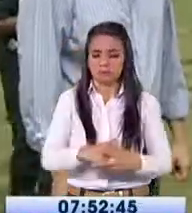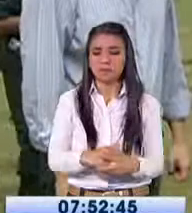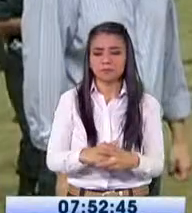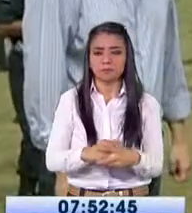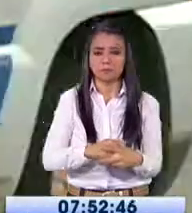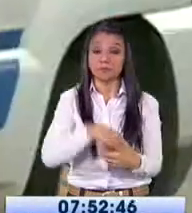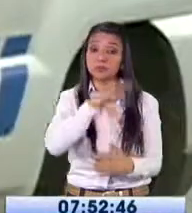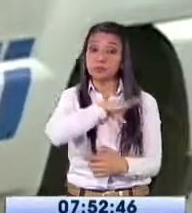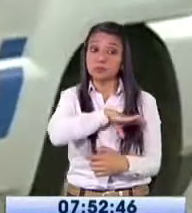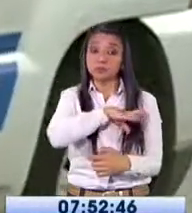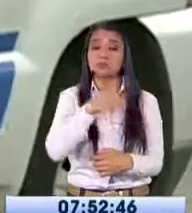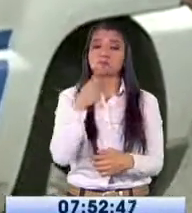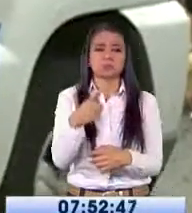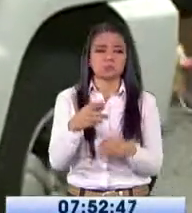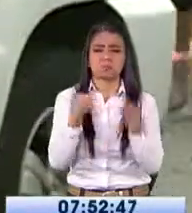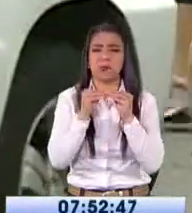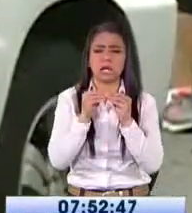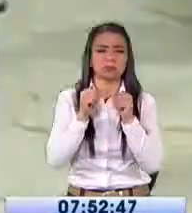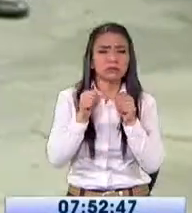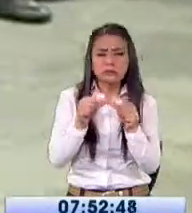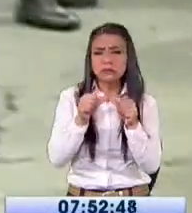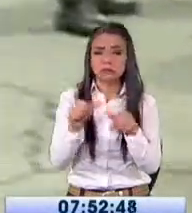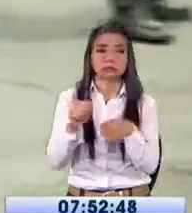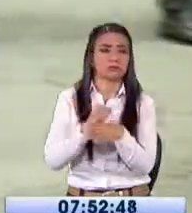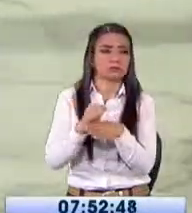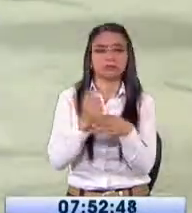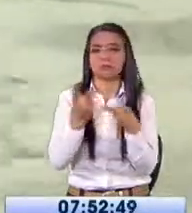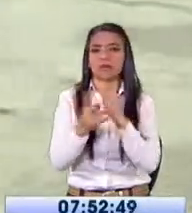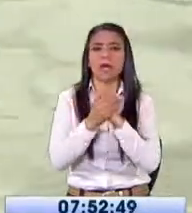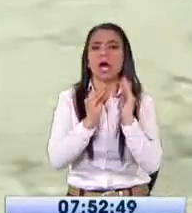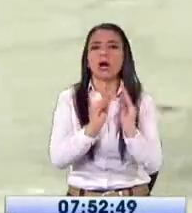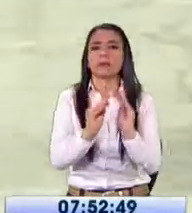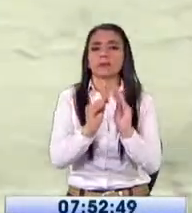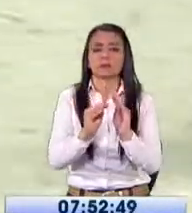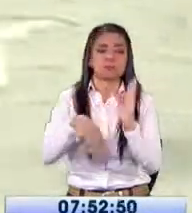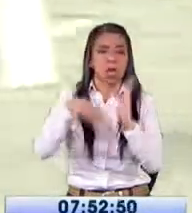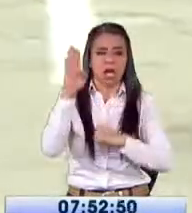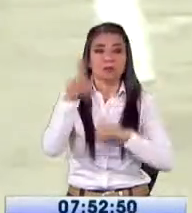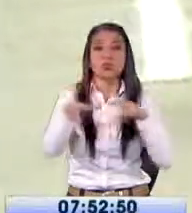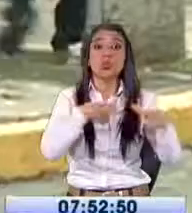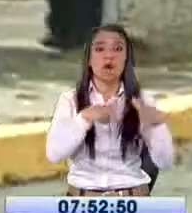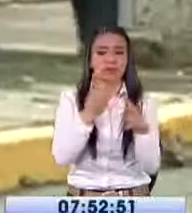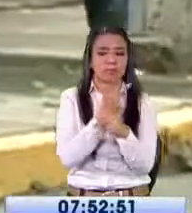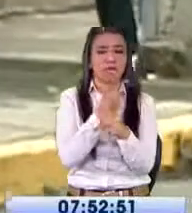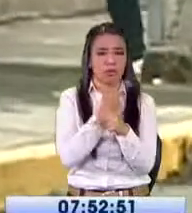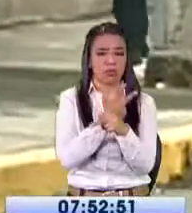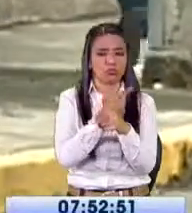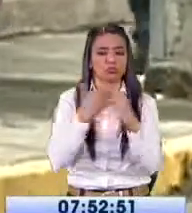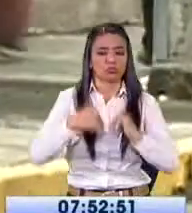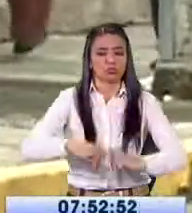municipalidad aseguró que continuará trabajando los simulacros y capacitaciones en las zonas de riesgo. En Quito informó Andrea.